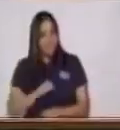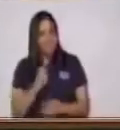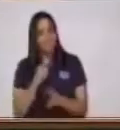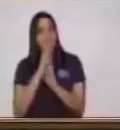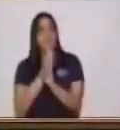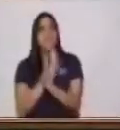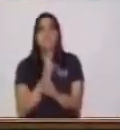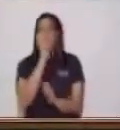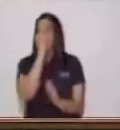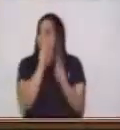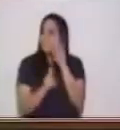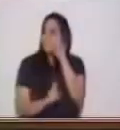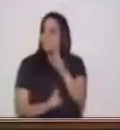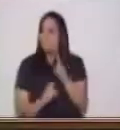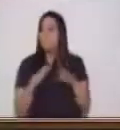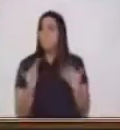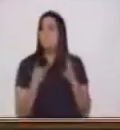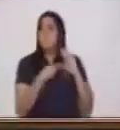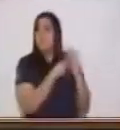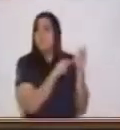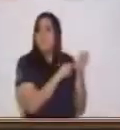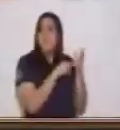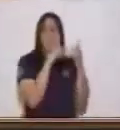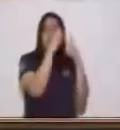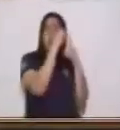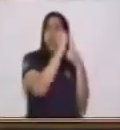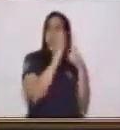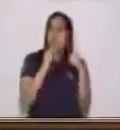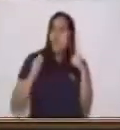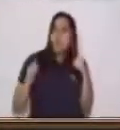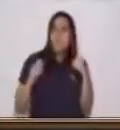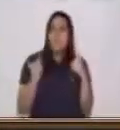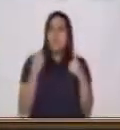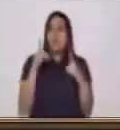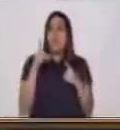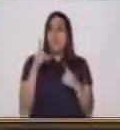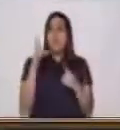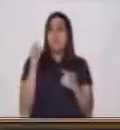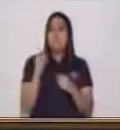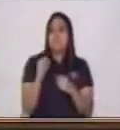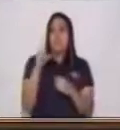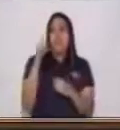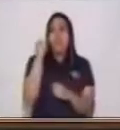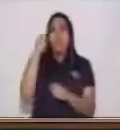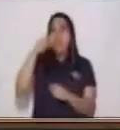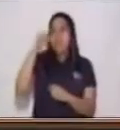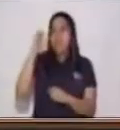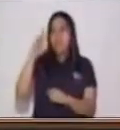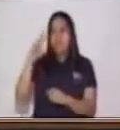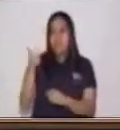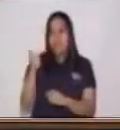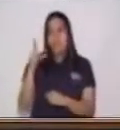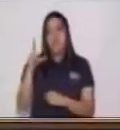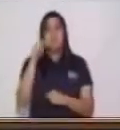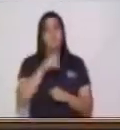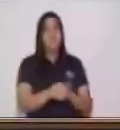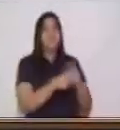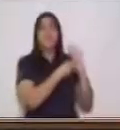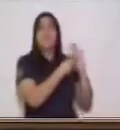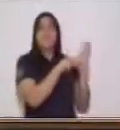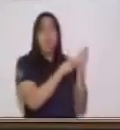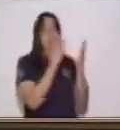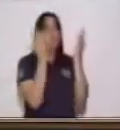a la pregunta ¿qué es la ortografía literal? Pues este tipo de ortografía estudia el empleo